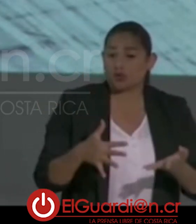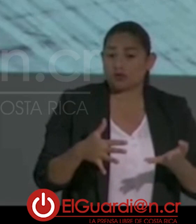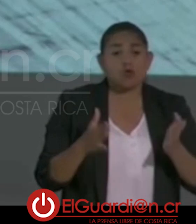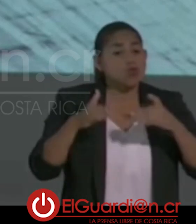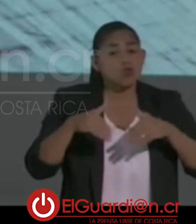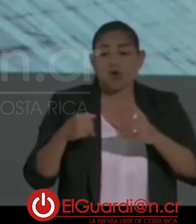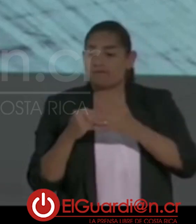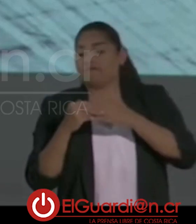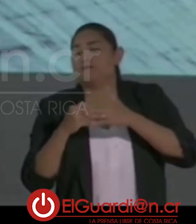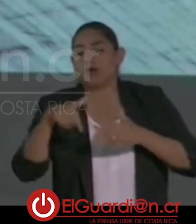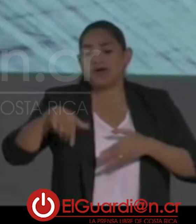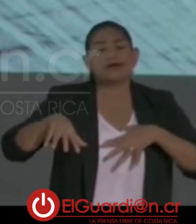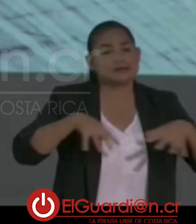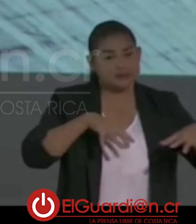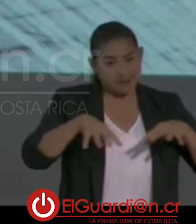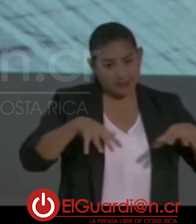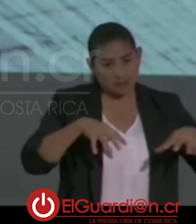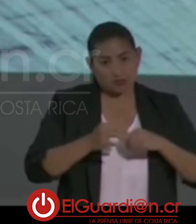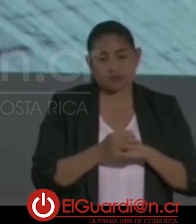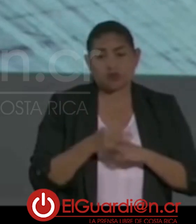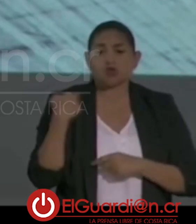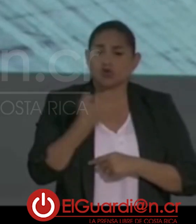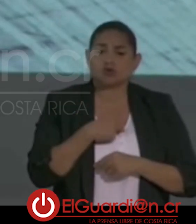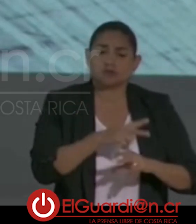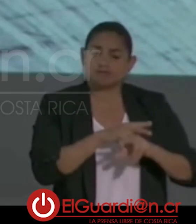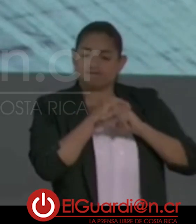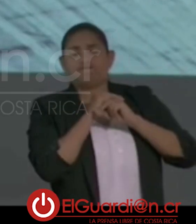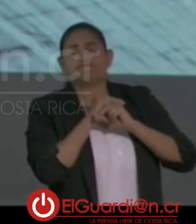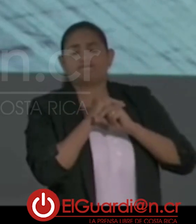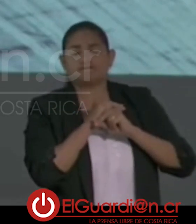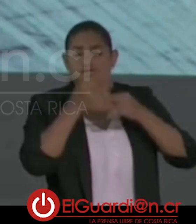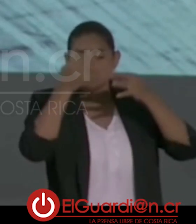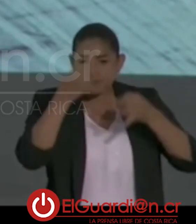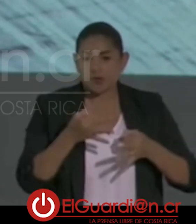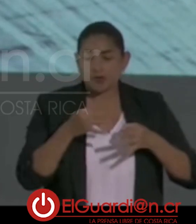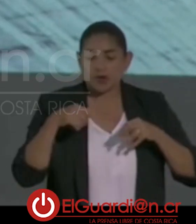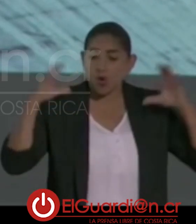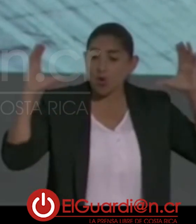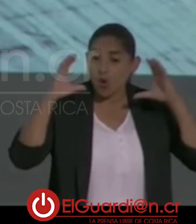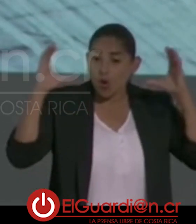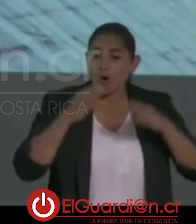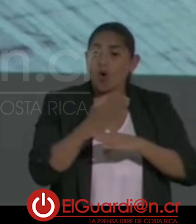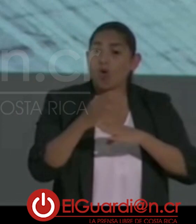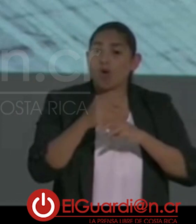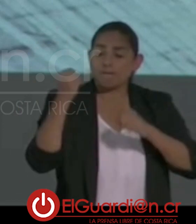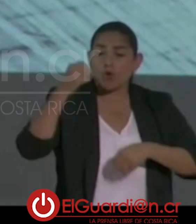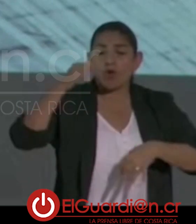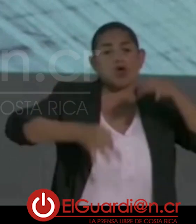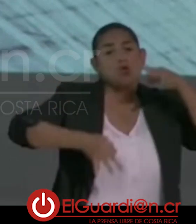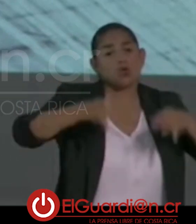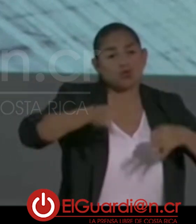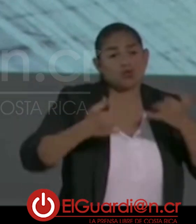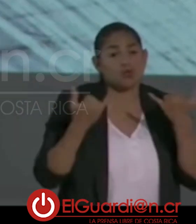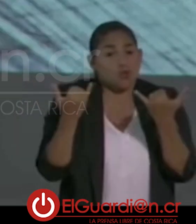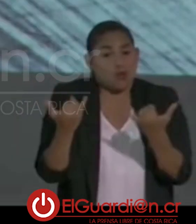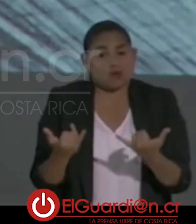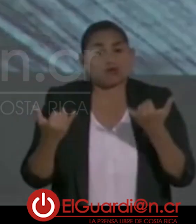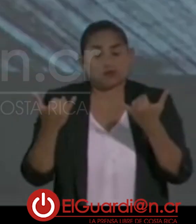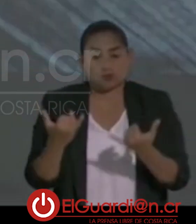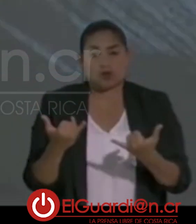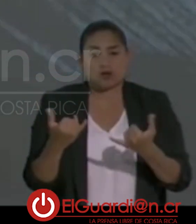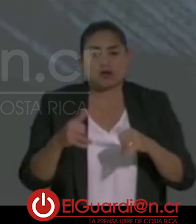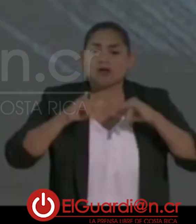No darles cabida En este acto nos negamos firmemente a compartir esta celebración con el poder ejecutivo actual